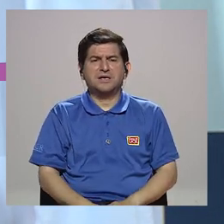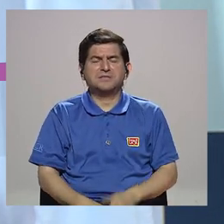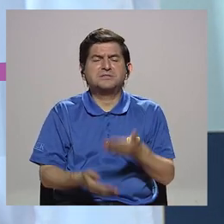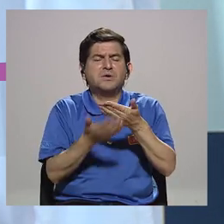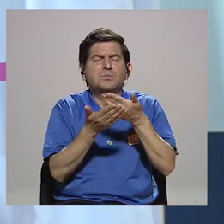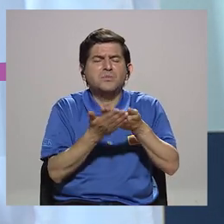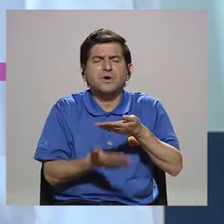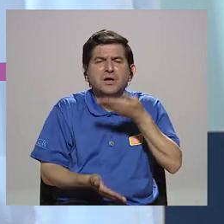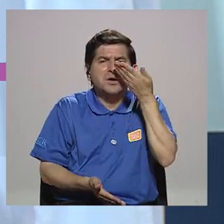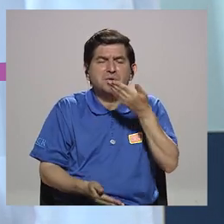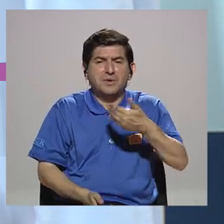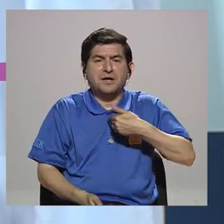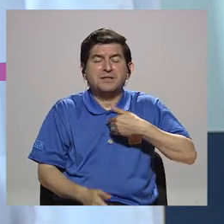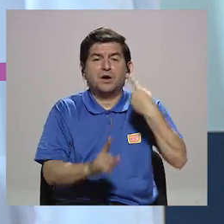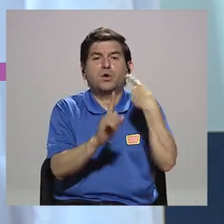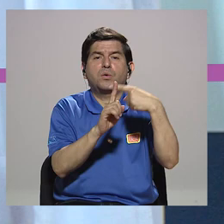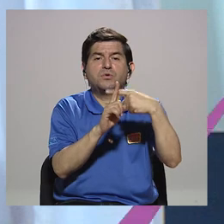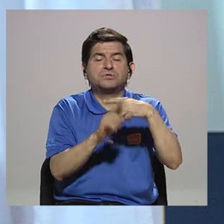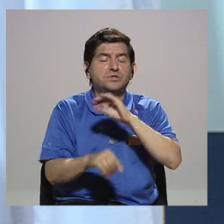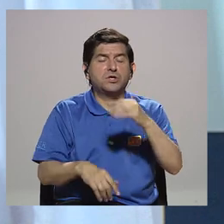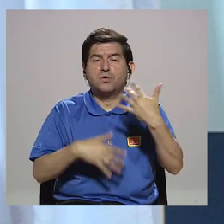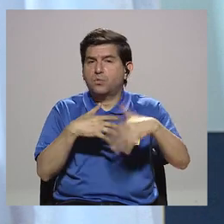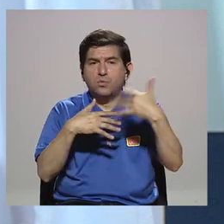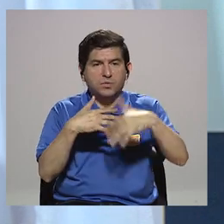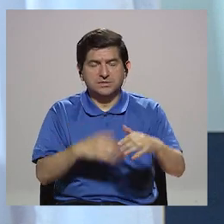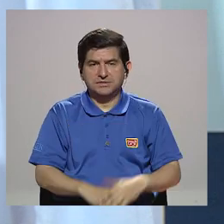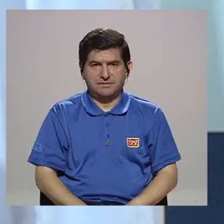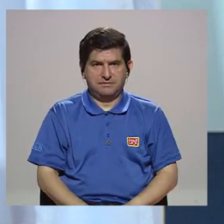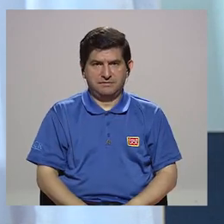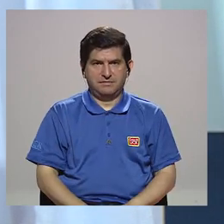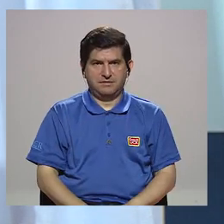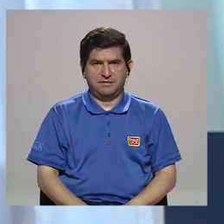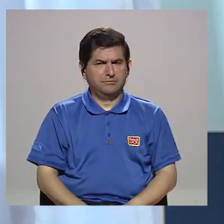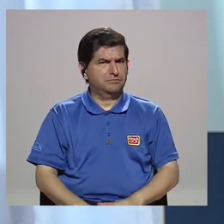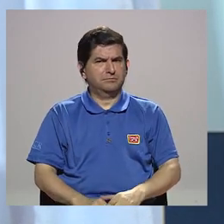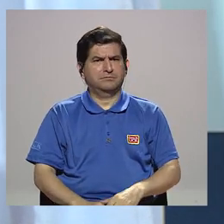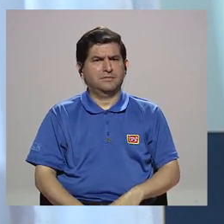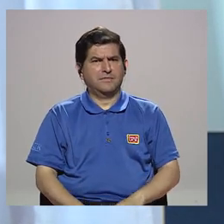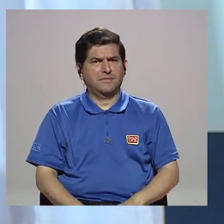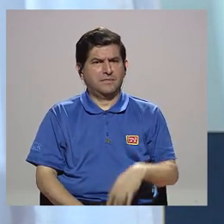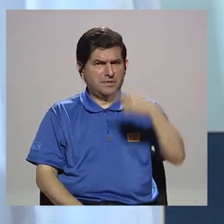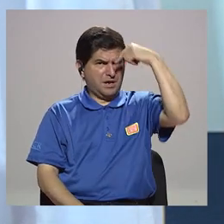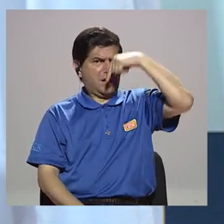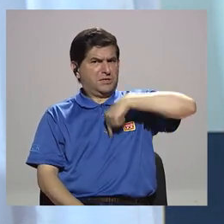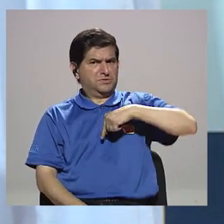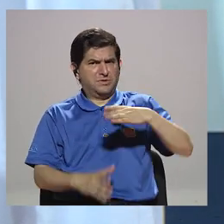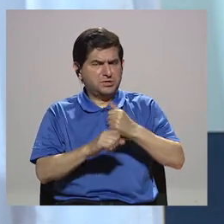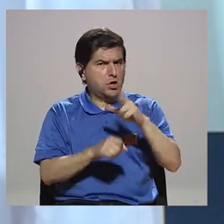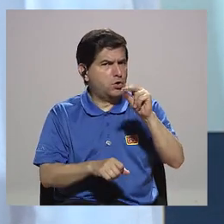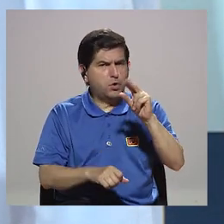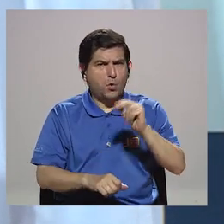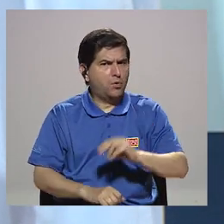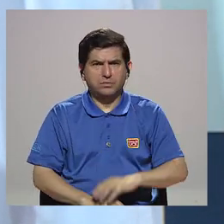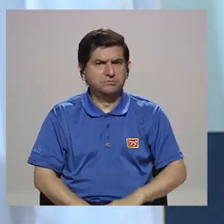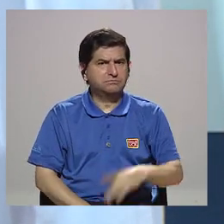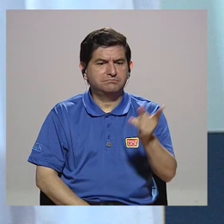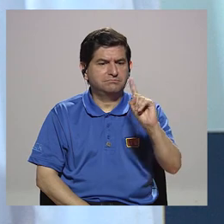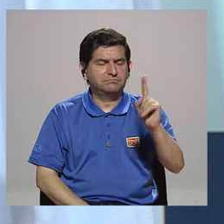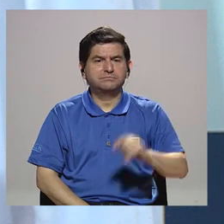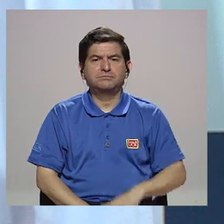de aliento o unas heces y lo tengo positivo, o en sangre, y lo tengo positivo, no, le tengo que hacer una gastroscopia. No, yo vengo,